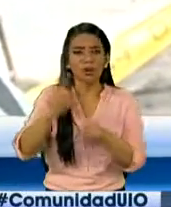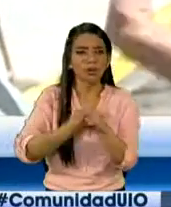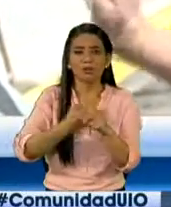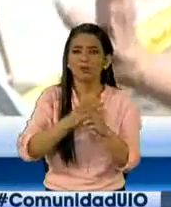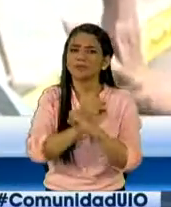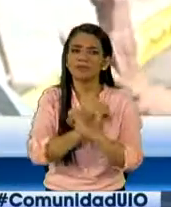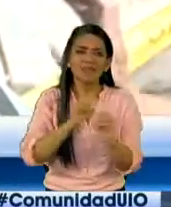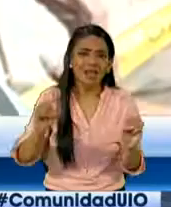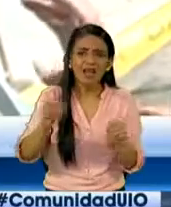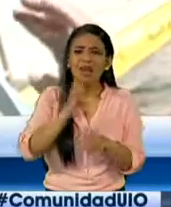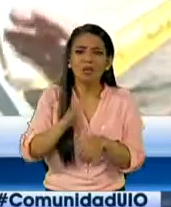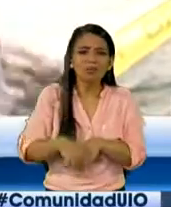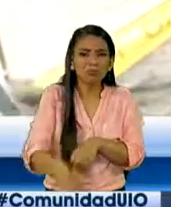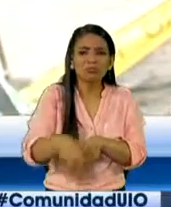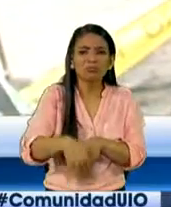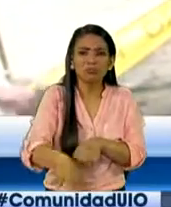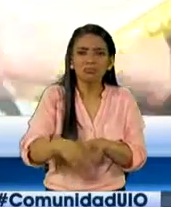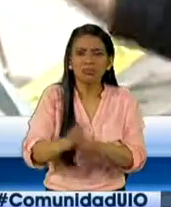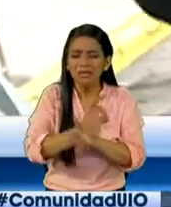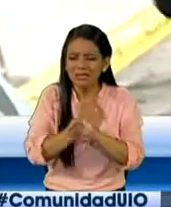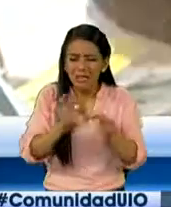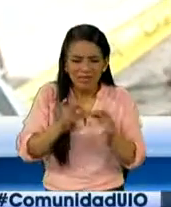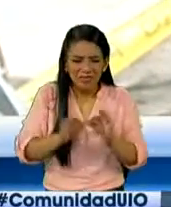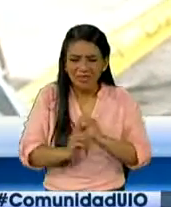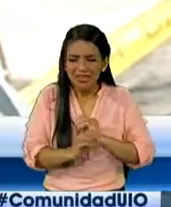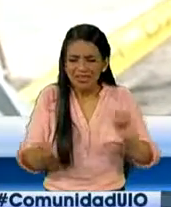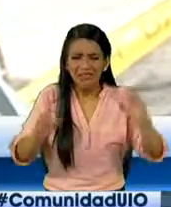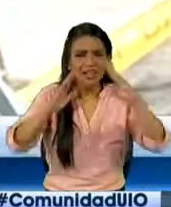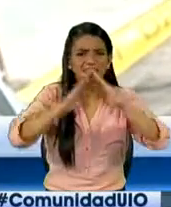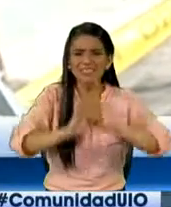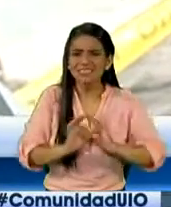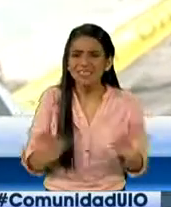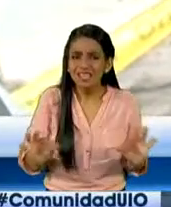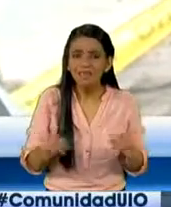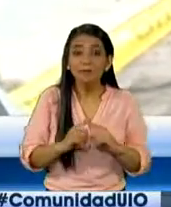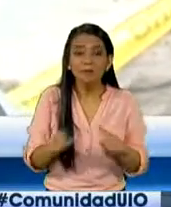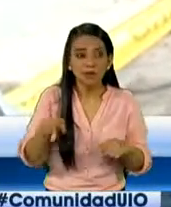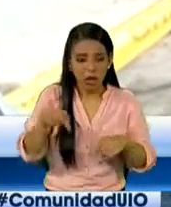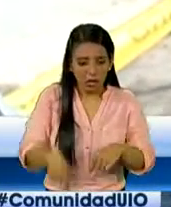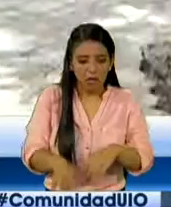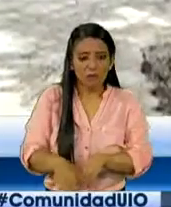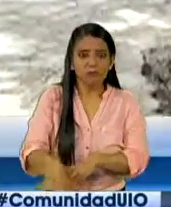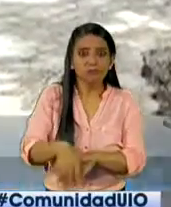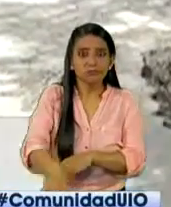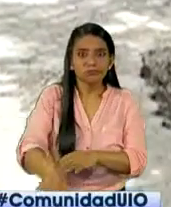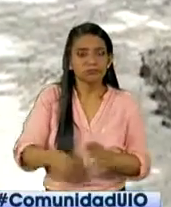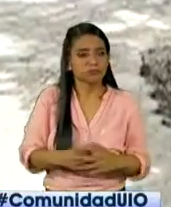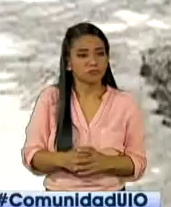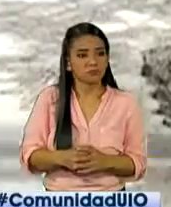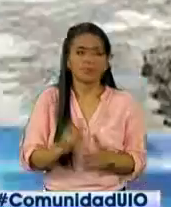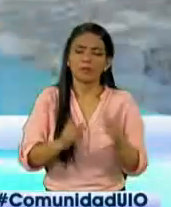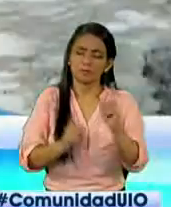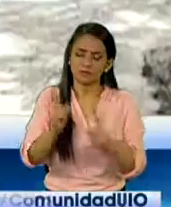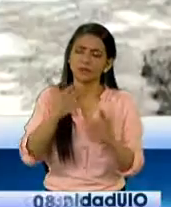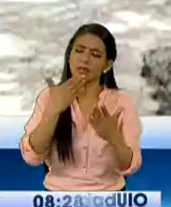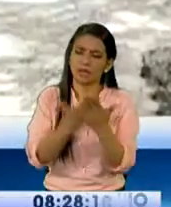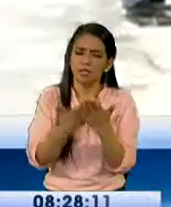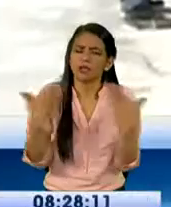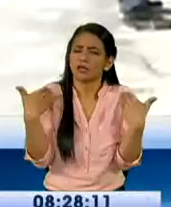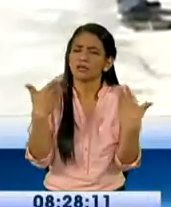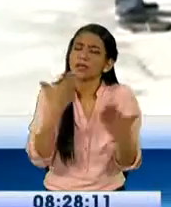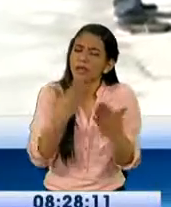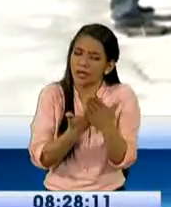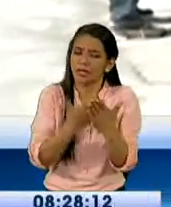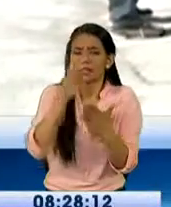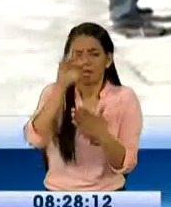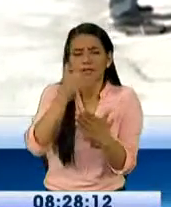se iba el agua, ya no era insoportable, si a las casas no llegaba el agua, pero porque aquí se iba. Los moradores están bastante contentos con el trabajo, pero